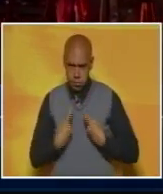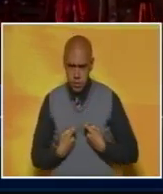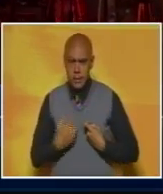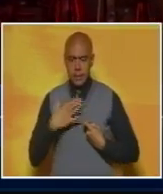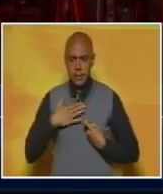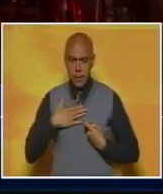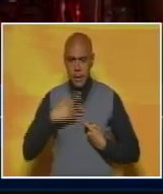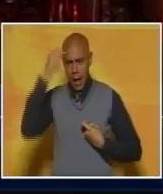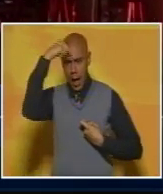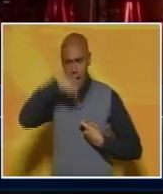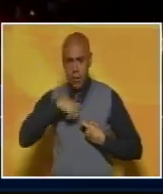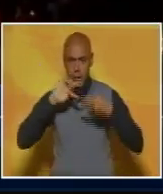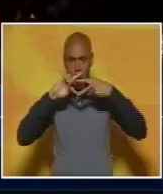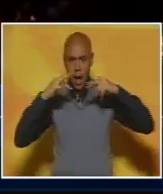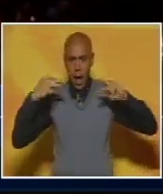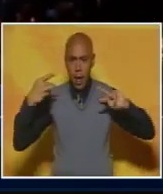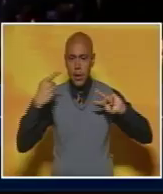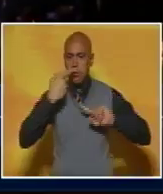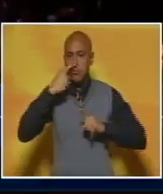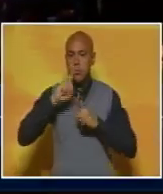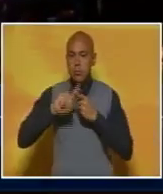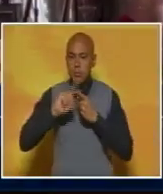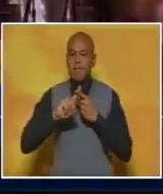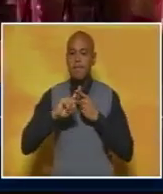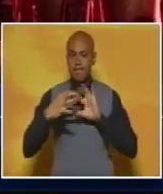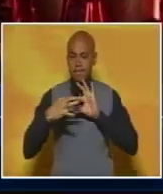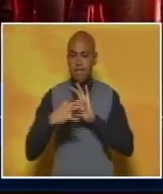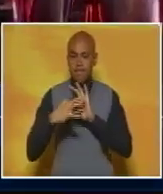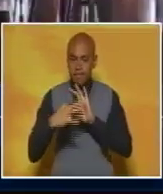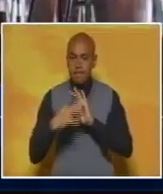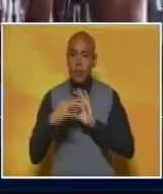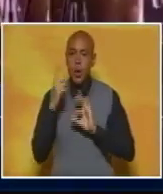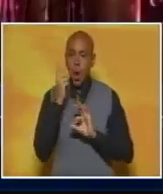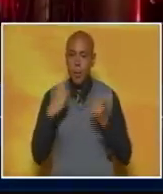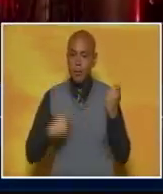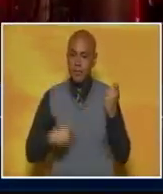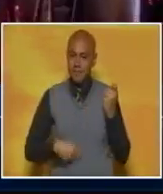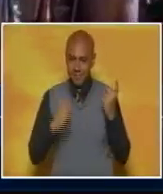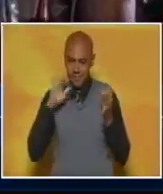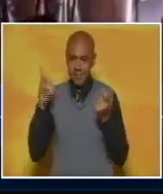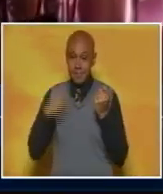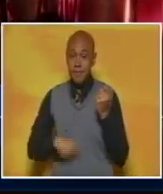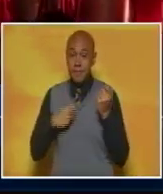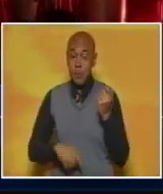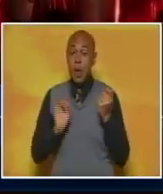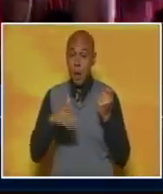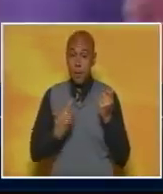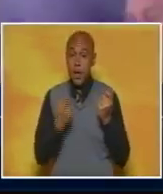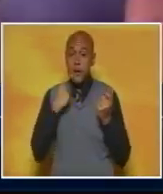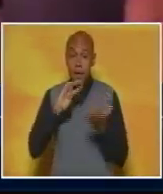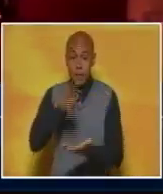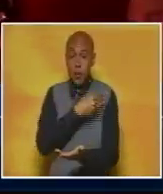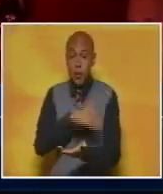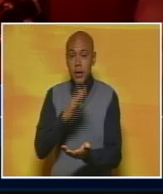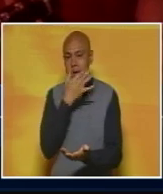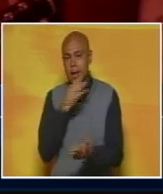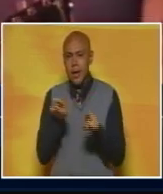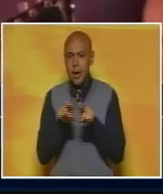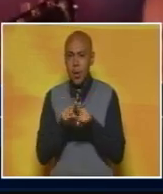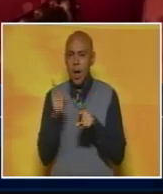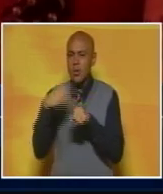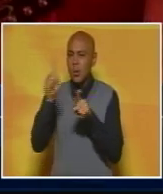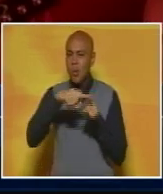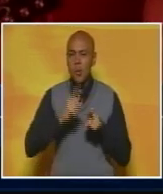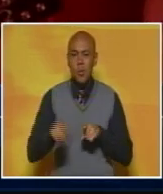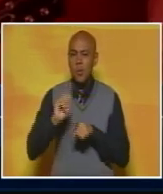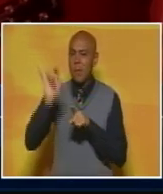su ADN, lo que considera como la única manera. De lo contrario, el artista advirtió que se puede terminar haciendo música igual a la que hace todo el